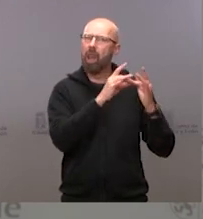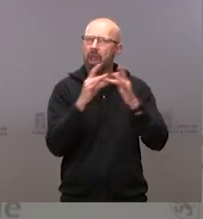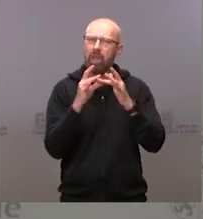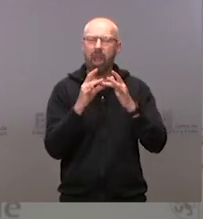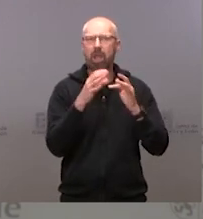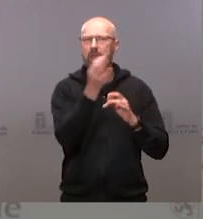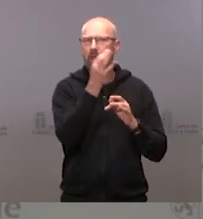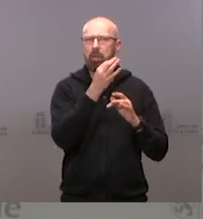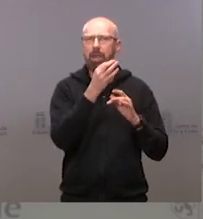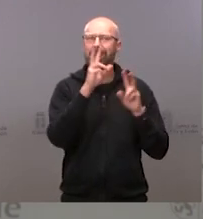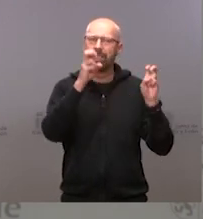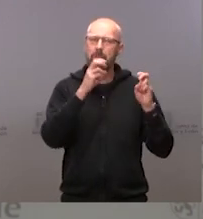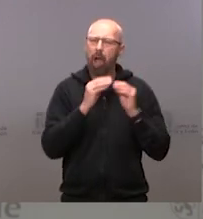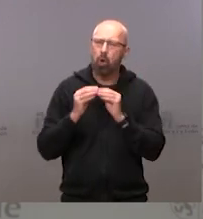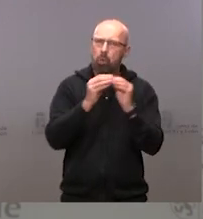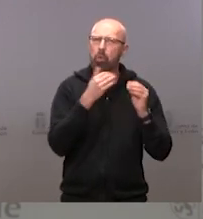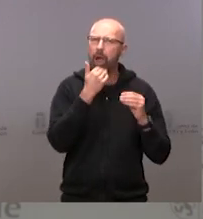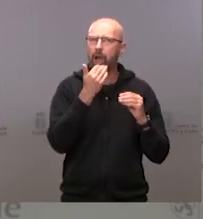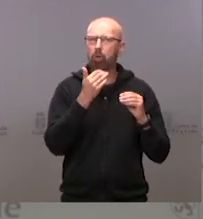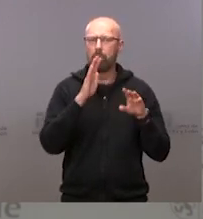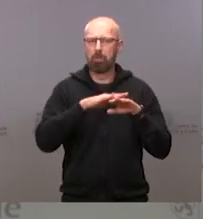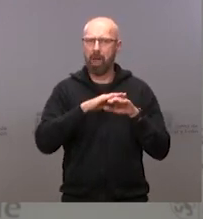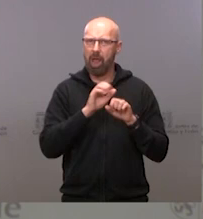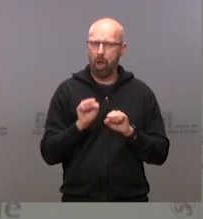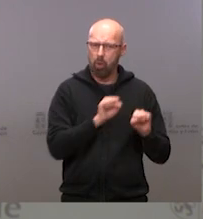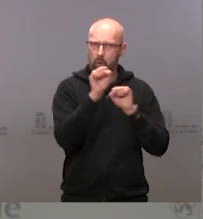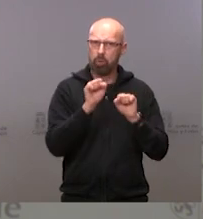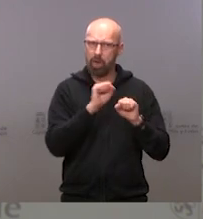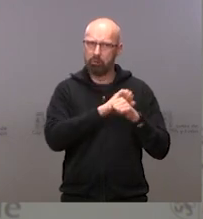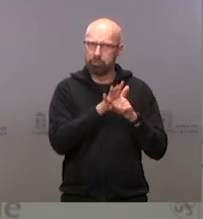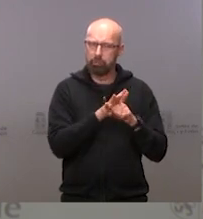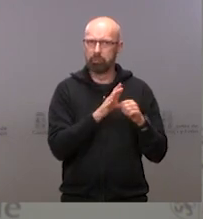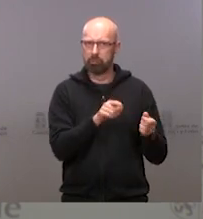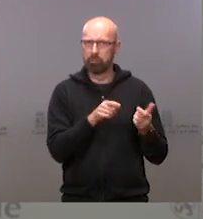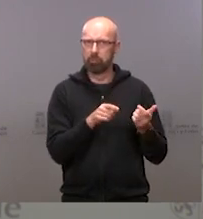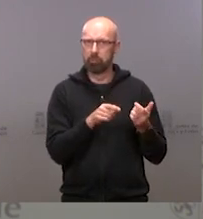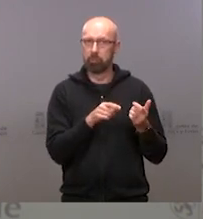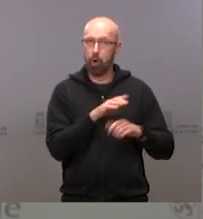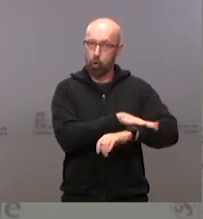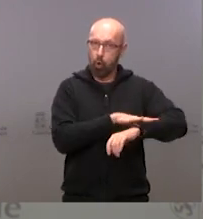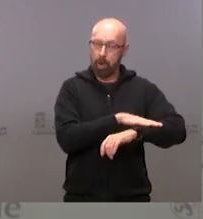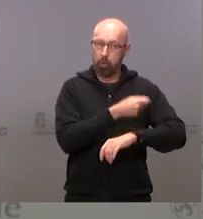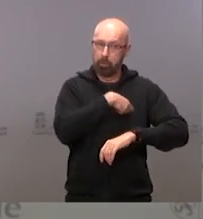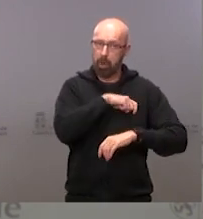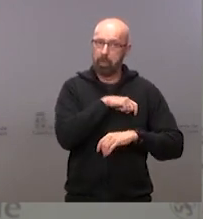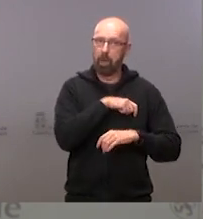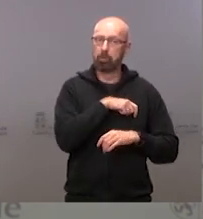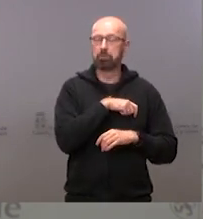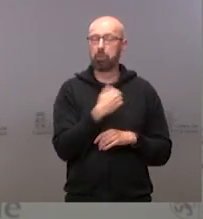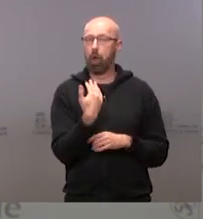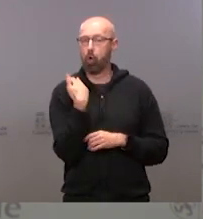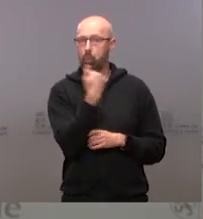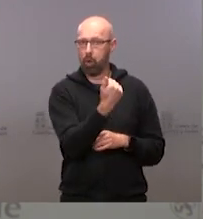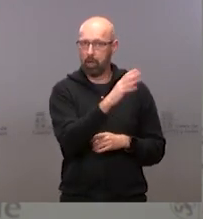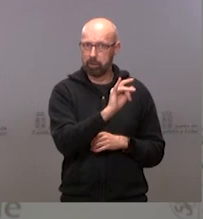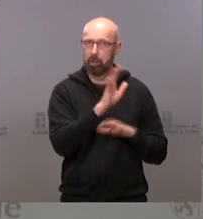común en la lucha contra la pandemia y el gobierno de españa pues nos ha convocado pero